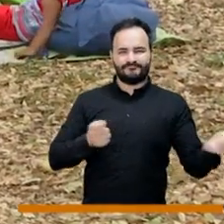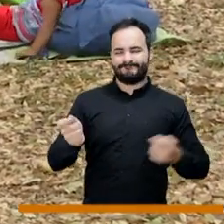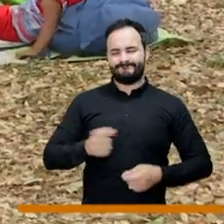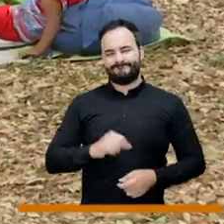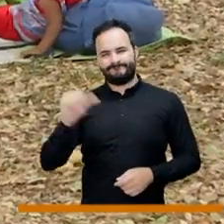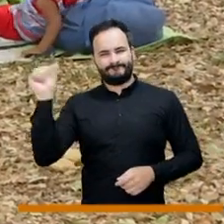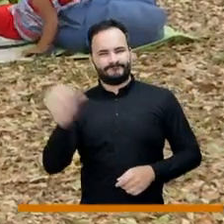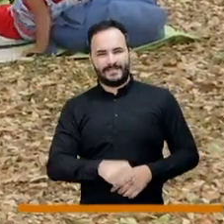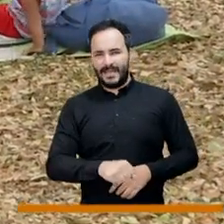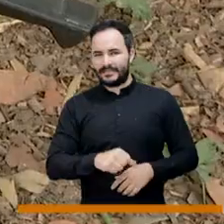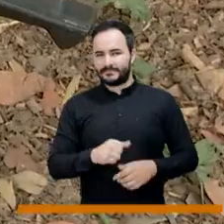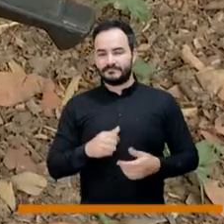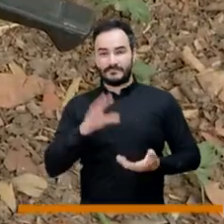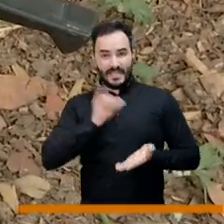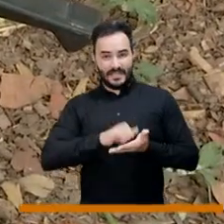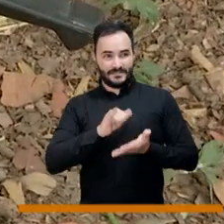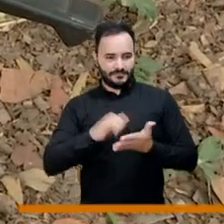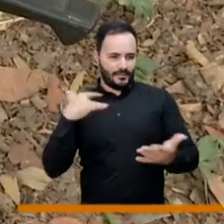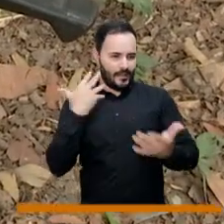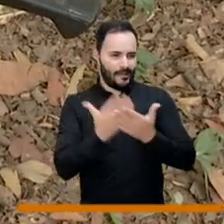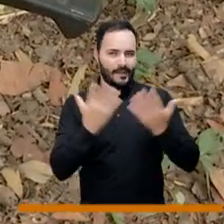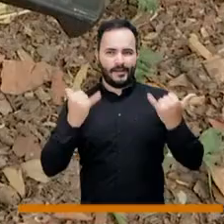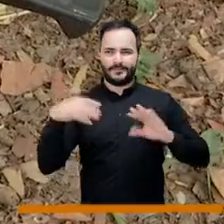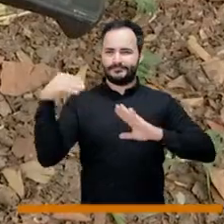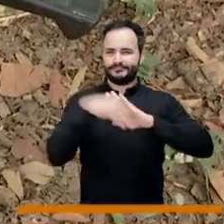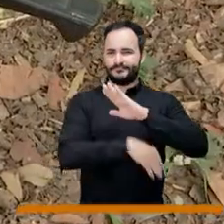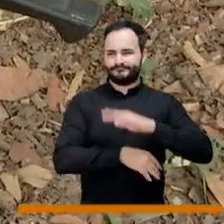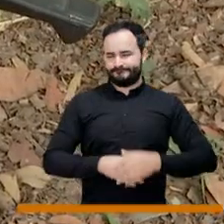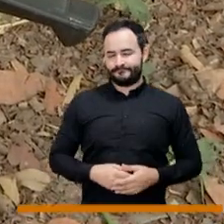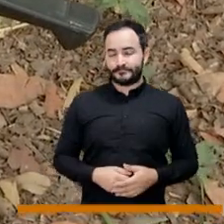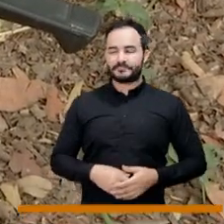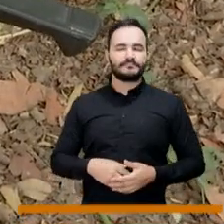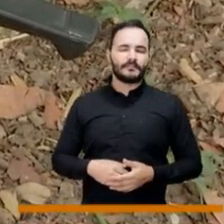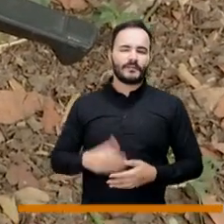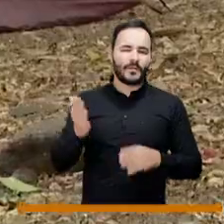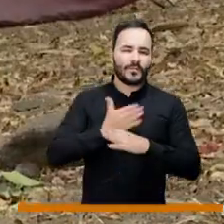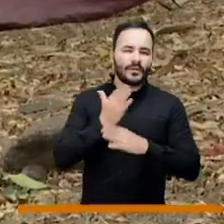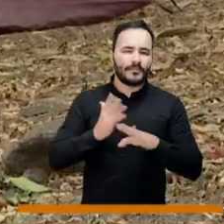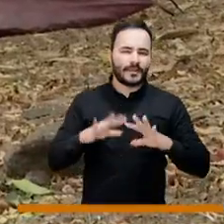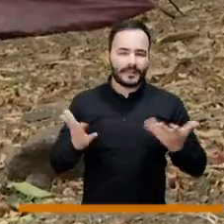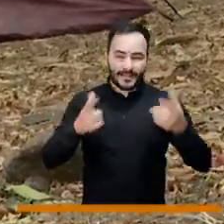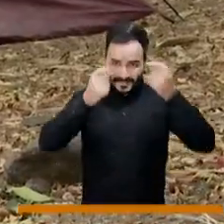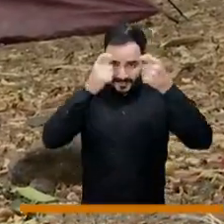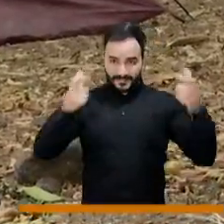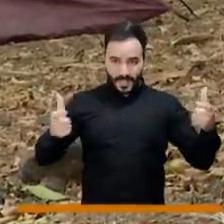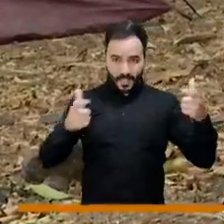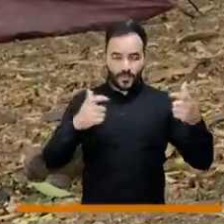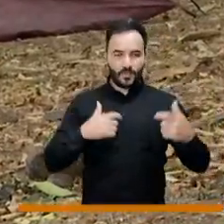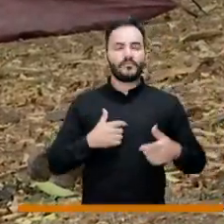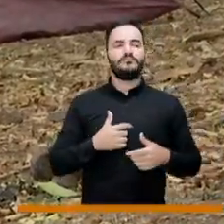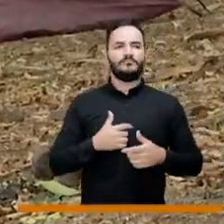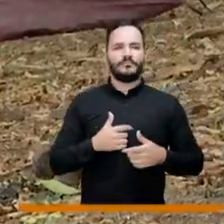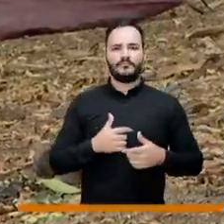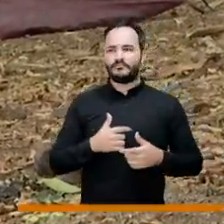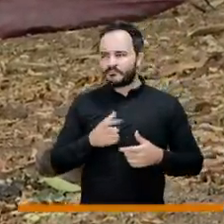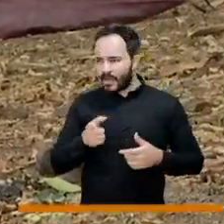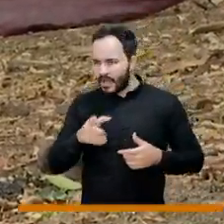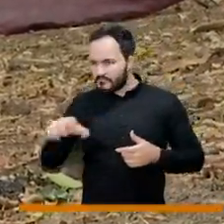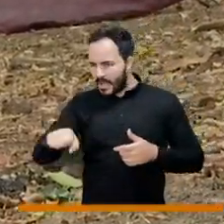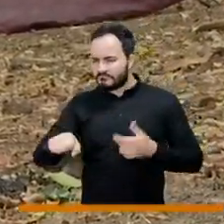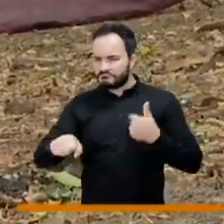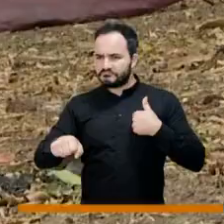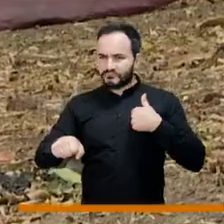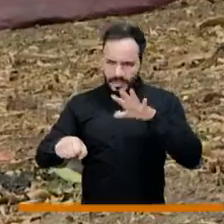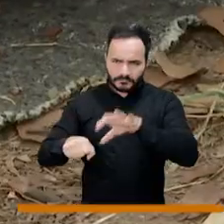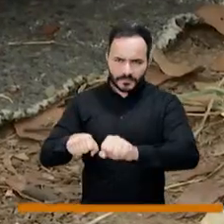que llevó a Venezuela a lo que está en estos momentos. ¿Cuál es el problema? Cuando el Estado empieza a abarcar todas las actividades de la sociedad,